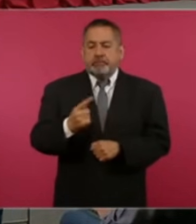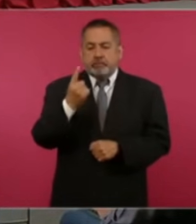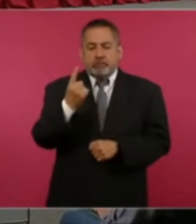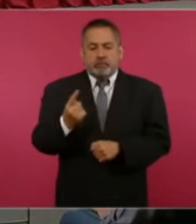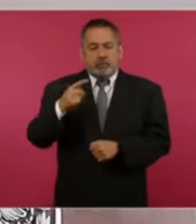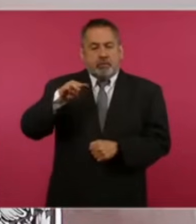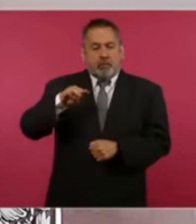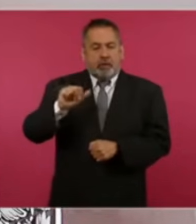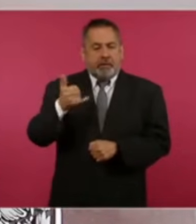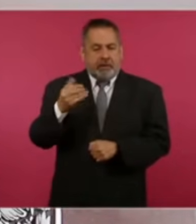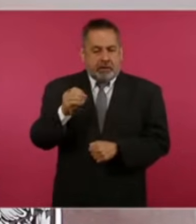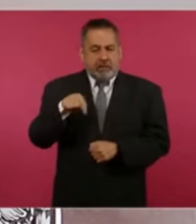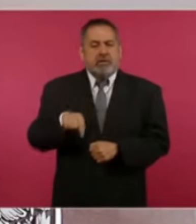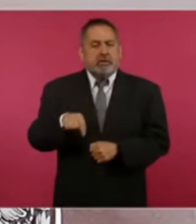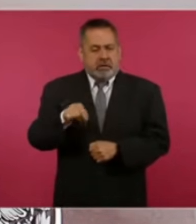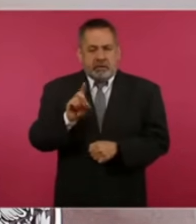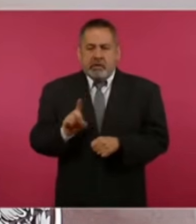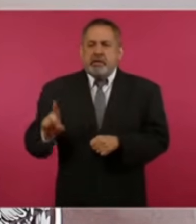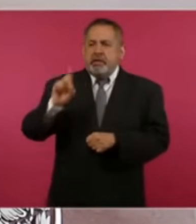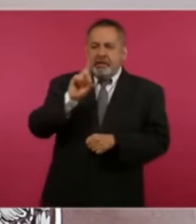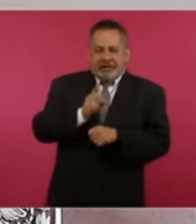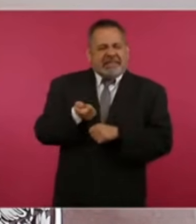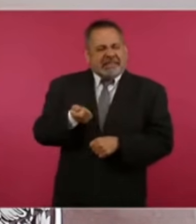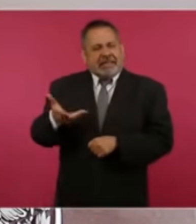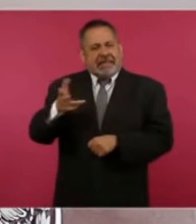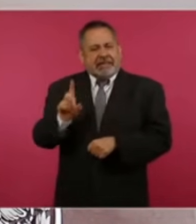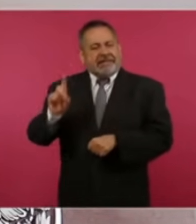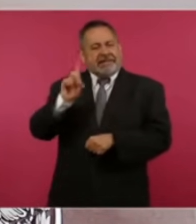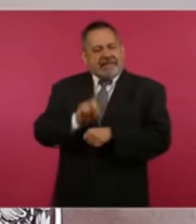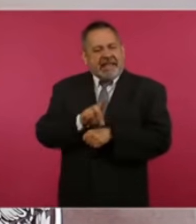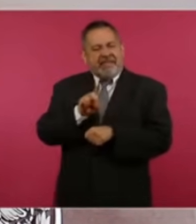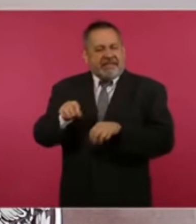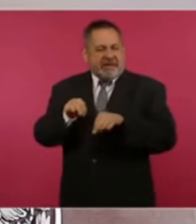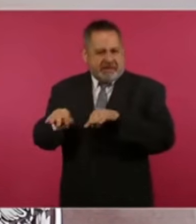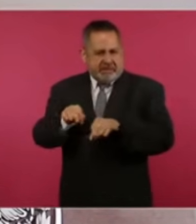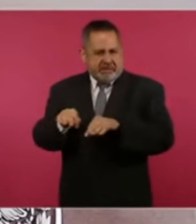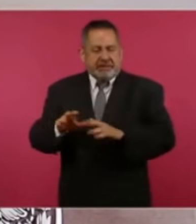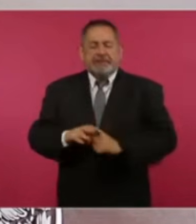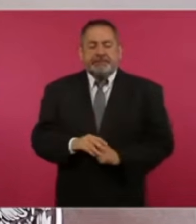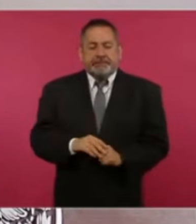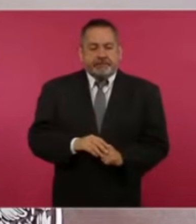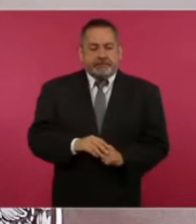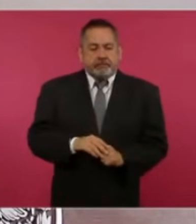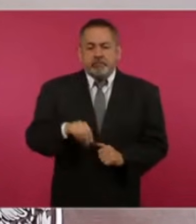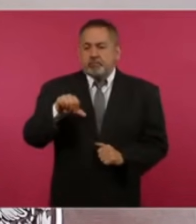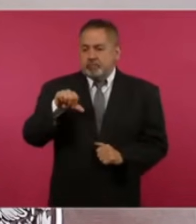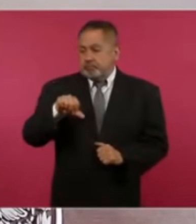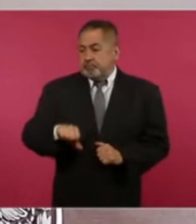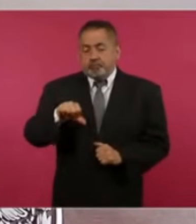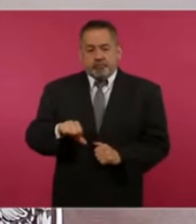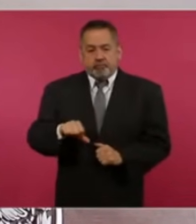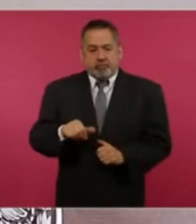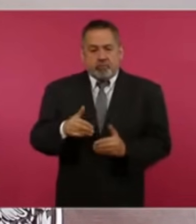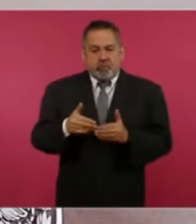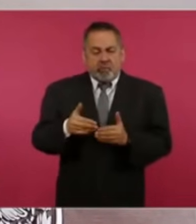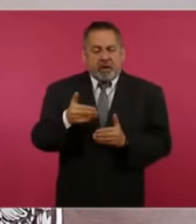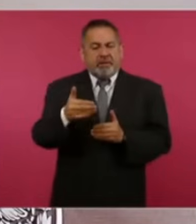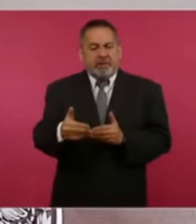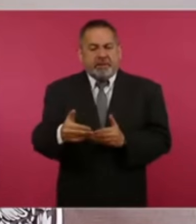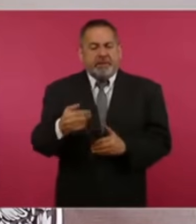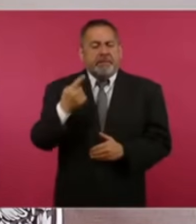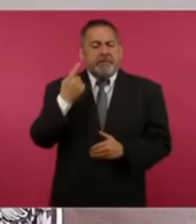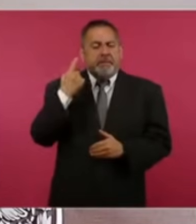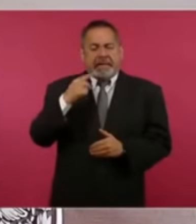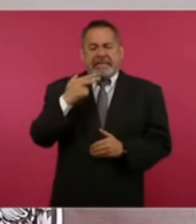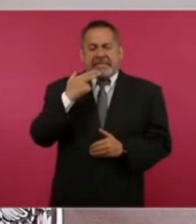de mayo, Día del Trabajo, este día que damos un paso más en la dignificación